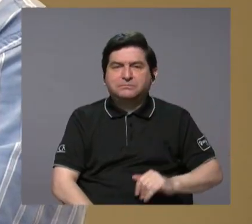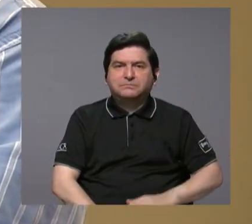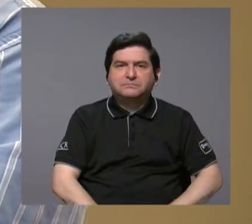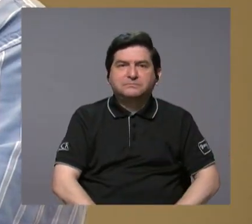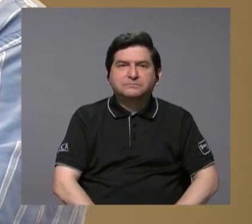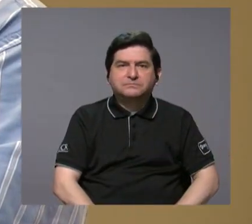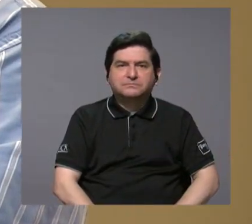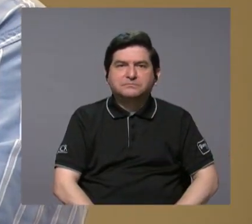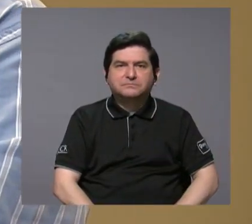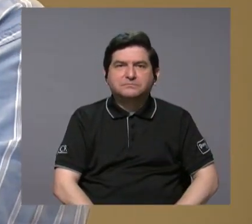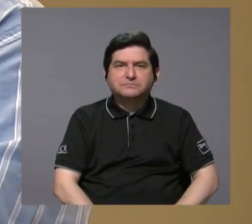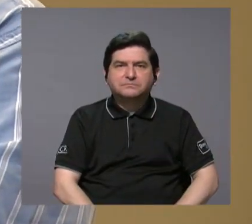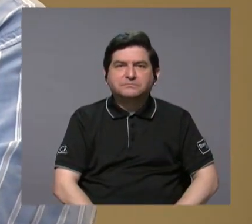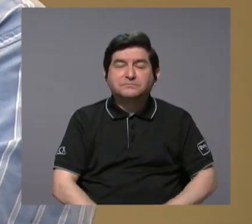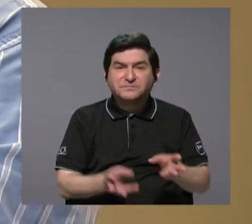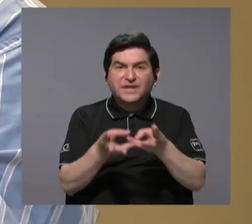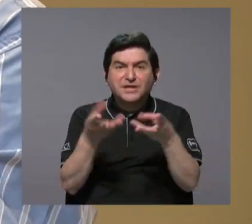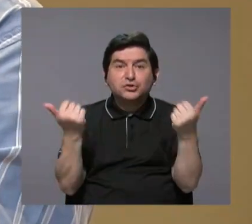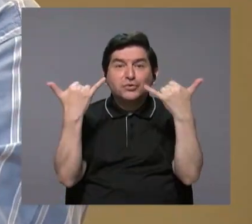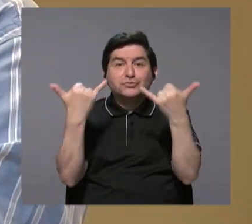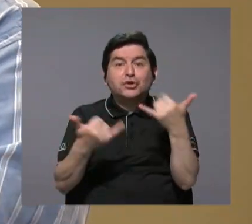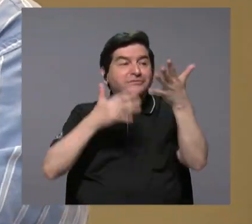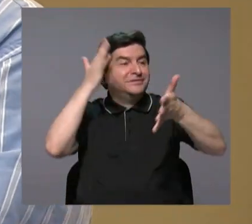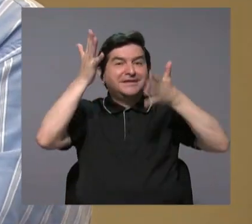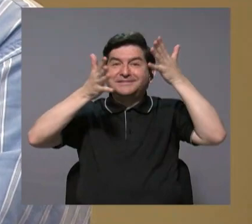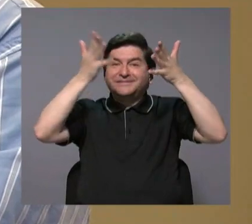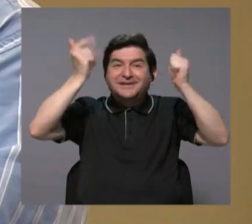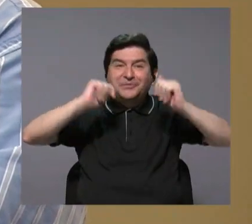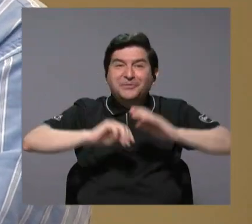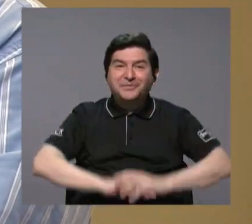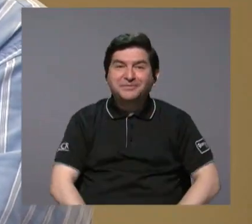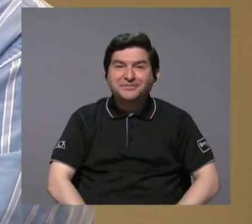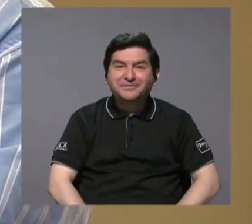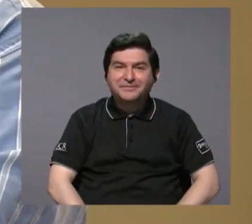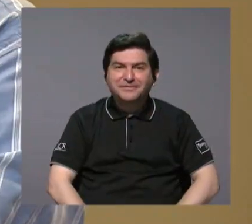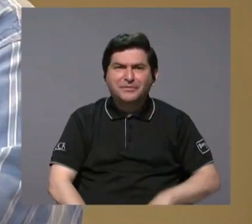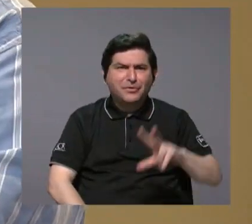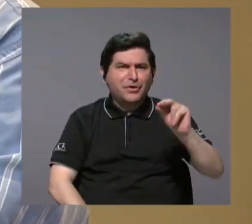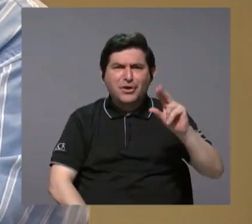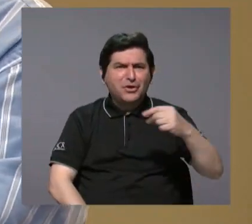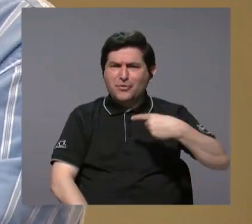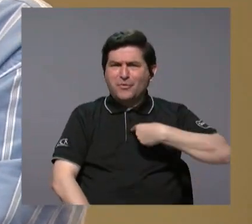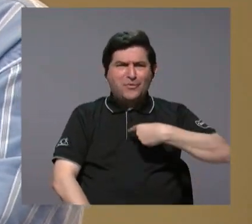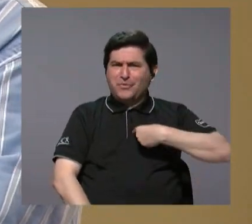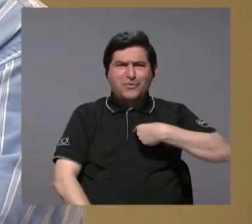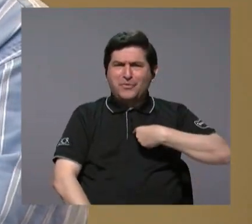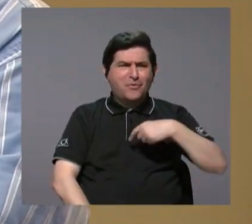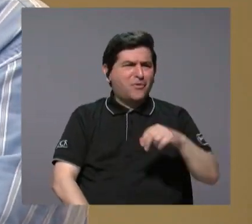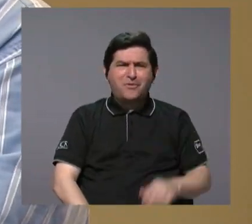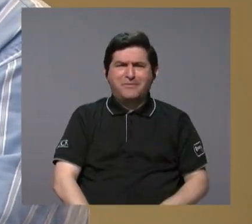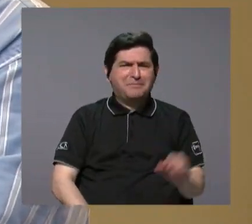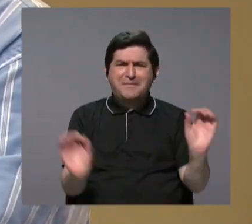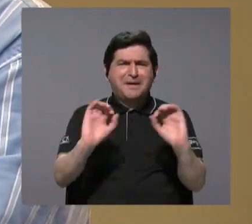Y la solución ya está inventada. Y no es de Alejandro Urbina, ni mucho menos.